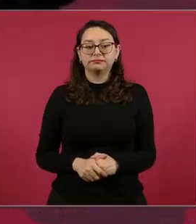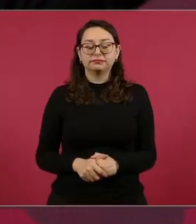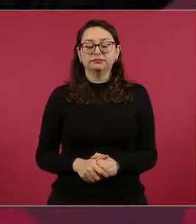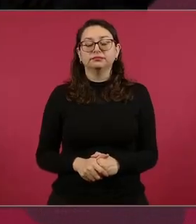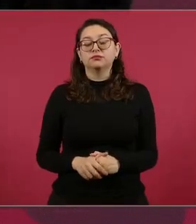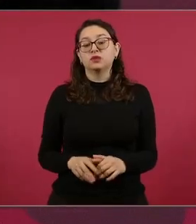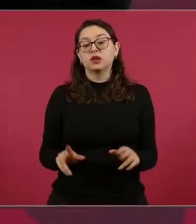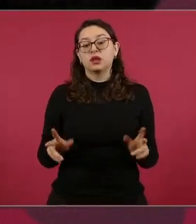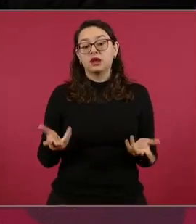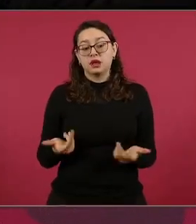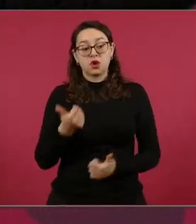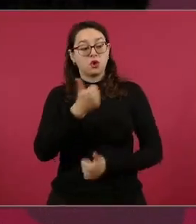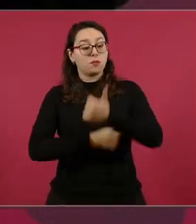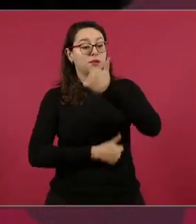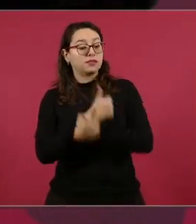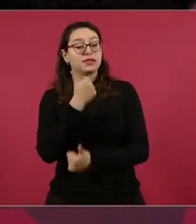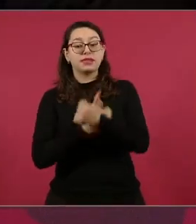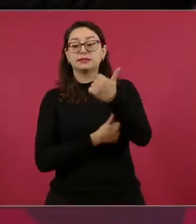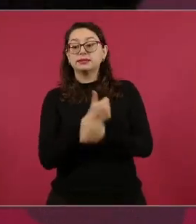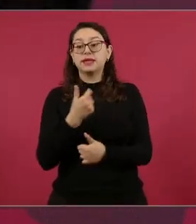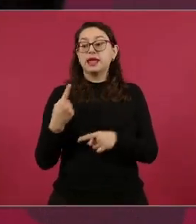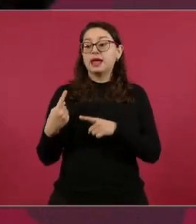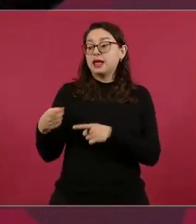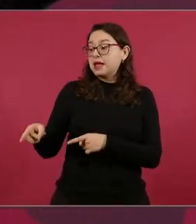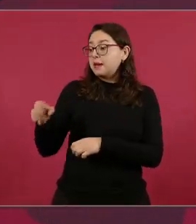subastas. A ver, ¿quién da más?